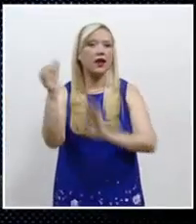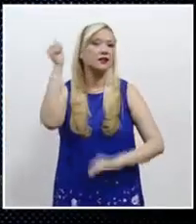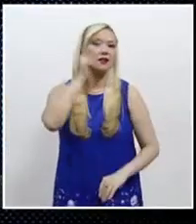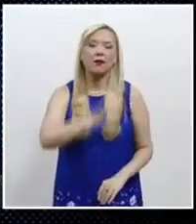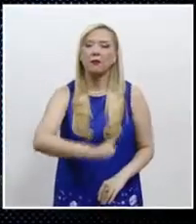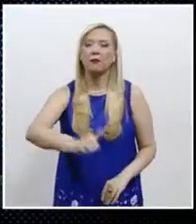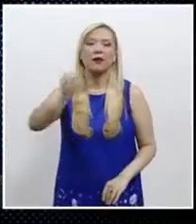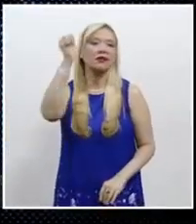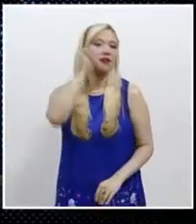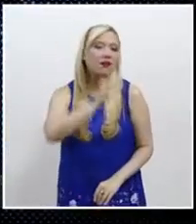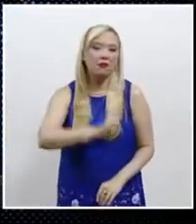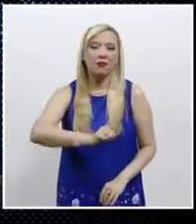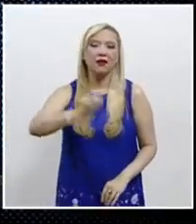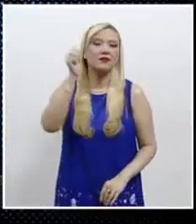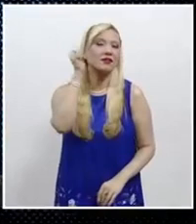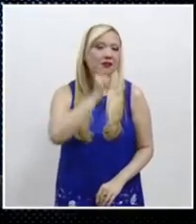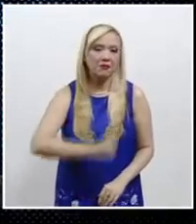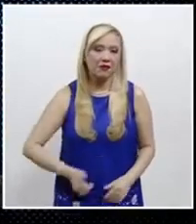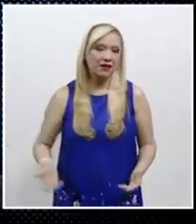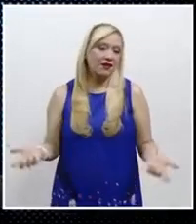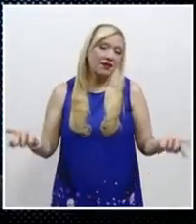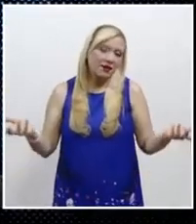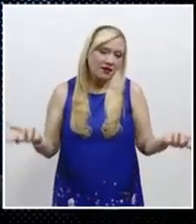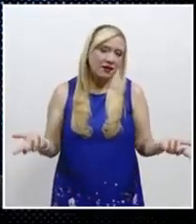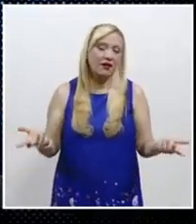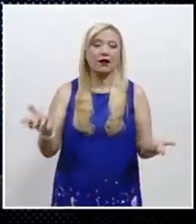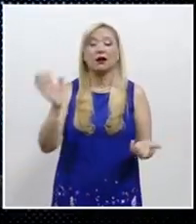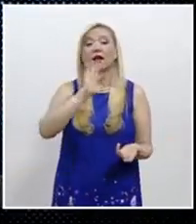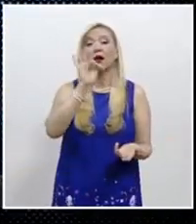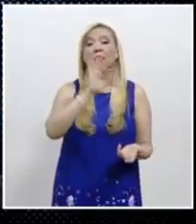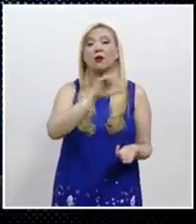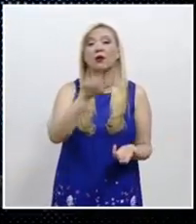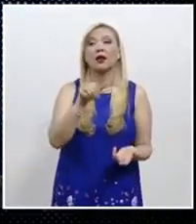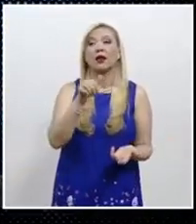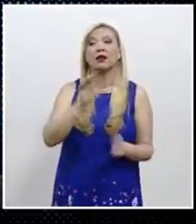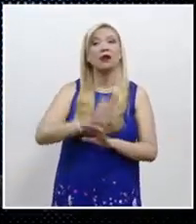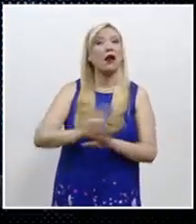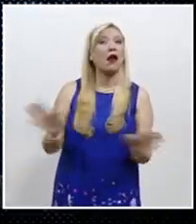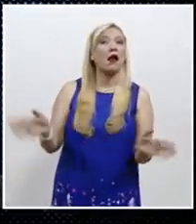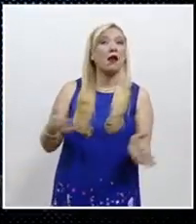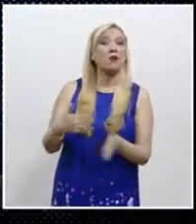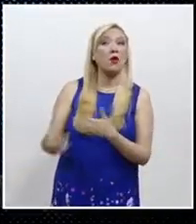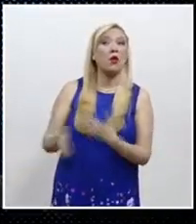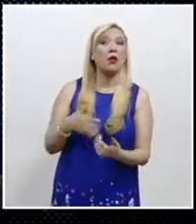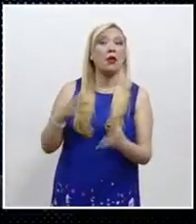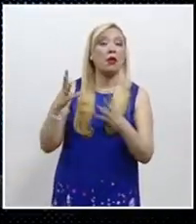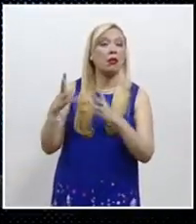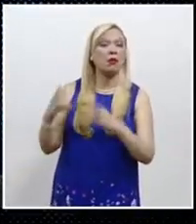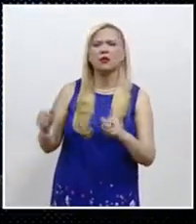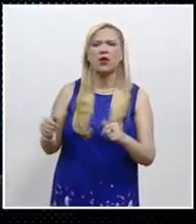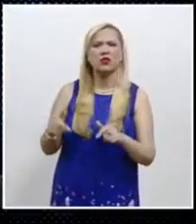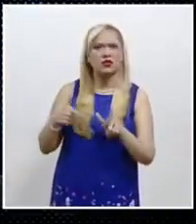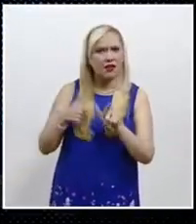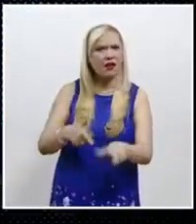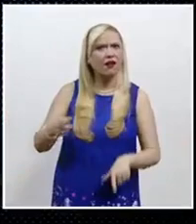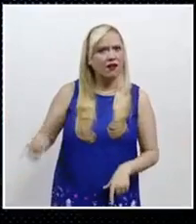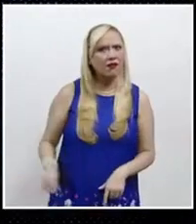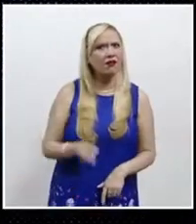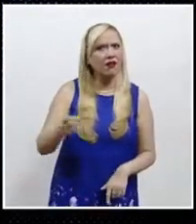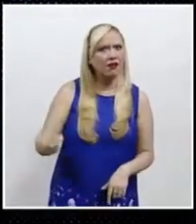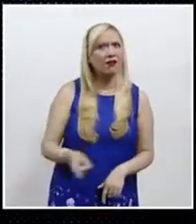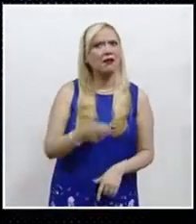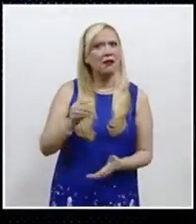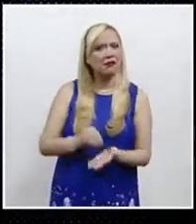decía Miguel Ángel respecto al tiempo de vida, que luego se vuelven como los juguetes de moda, pero hay algunos pues, que tienen una